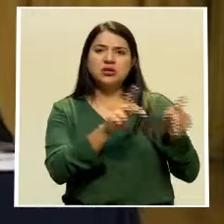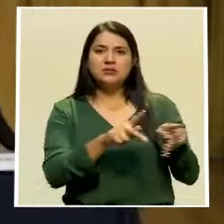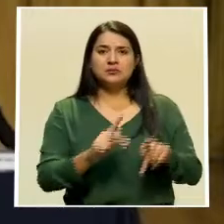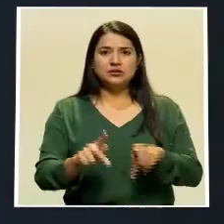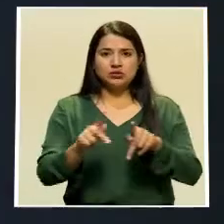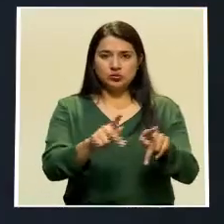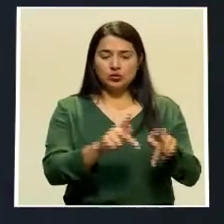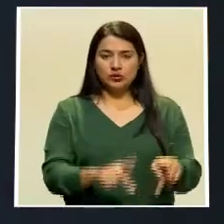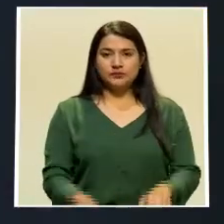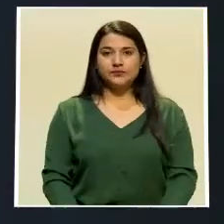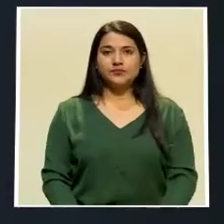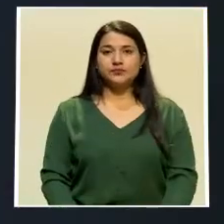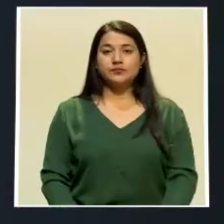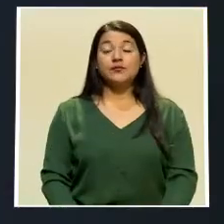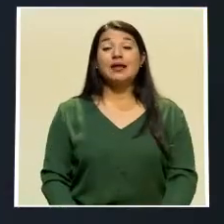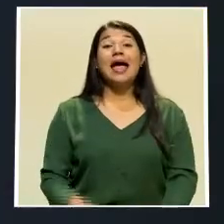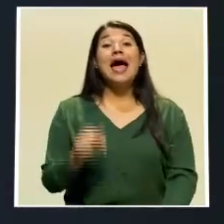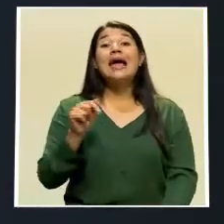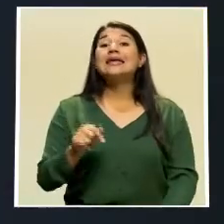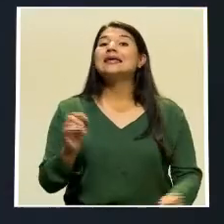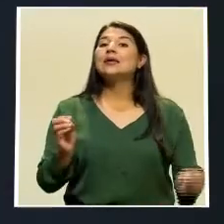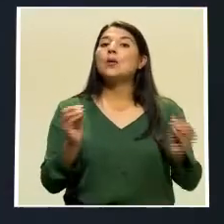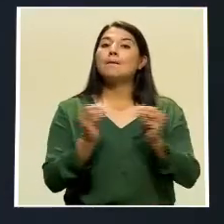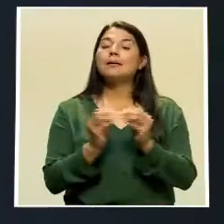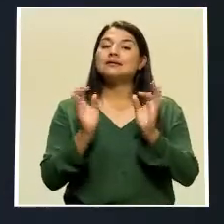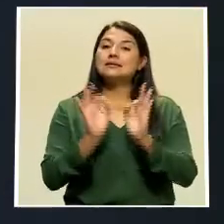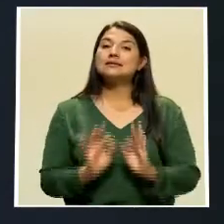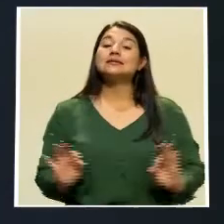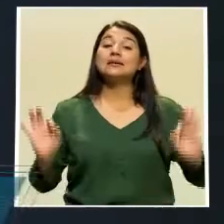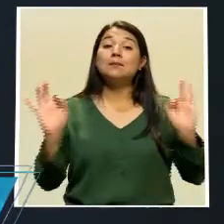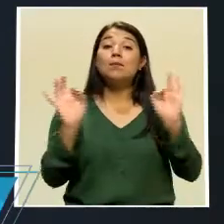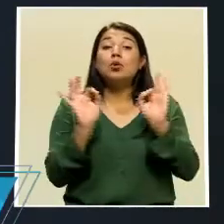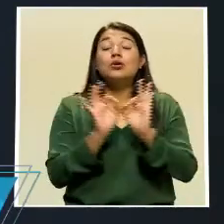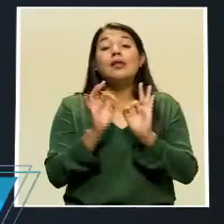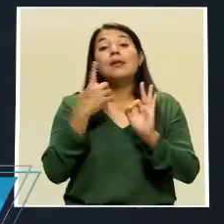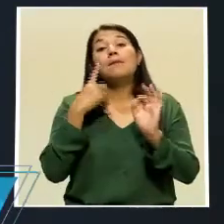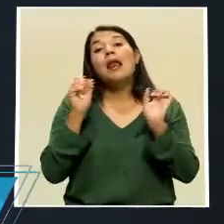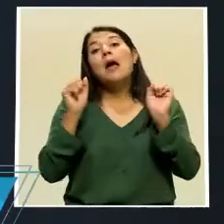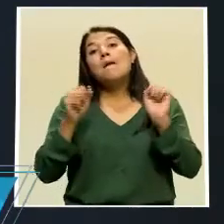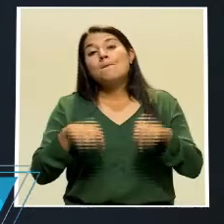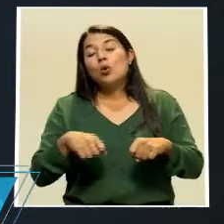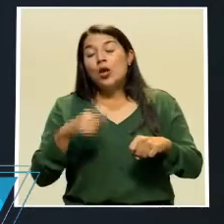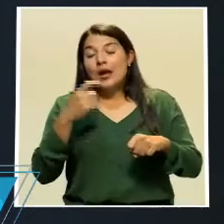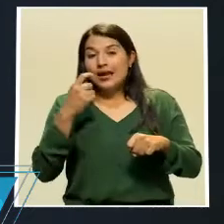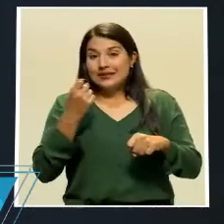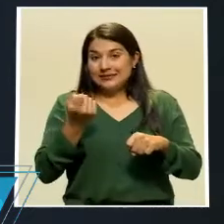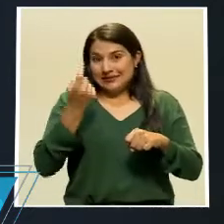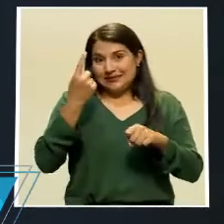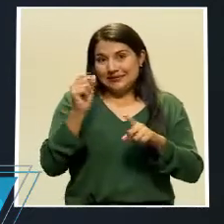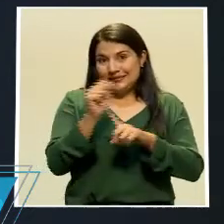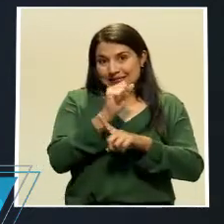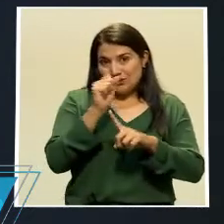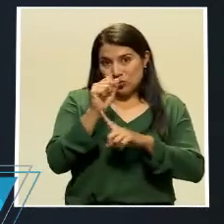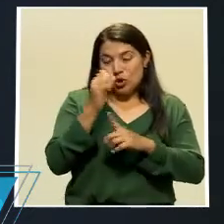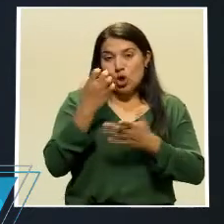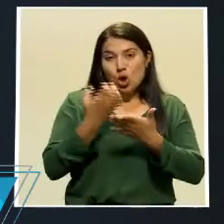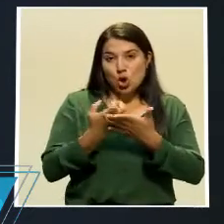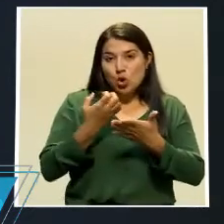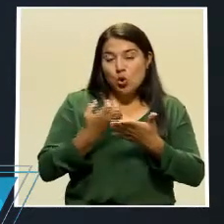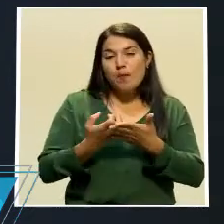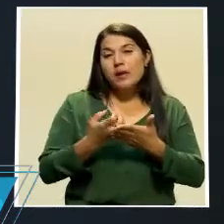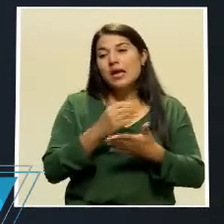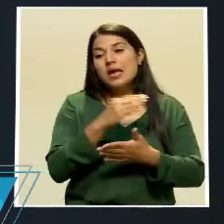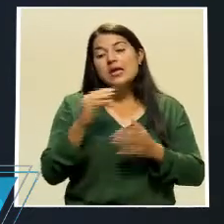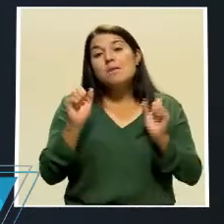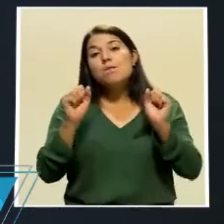contribuyentes. Lo importante acá para que veamos en términos económicos y de alguna forma